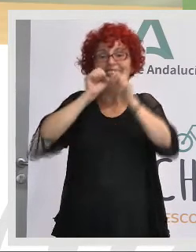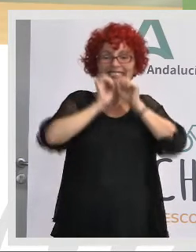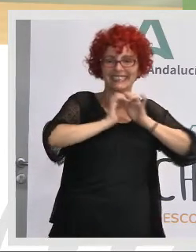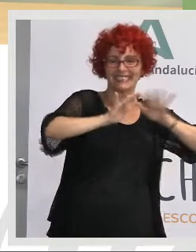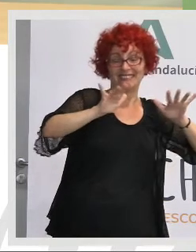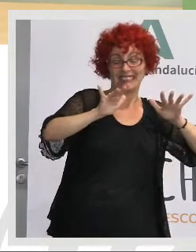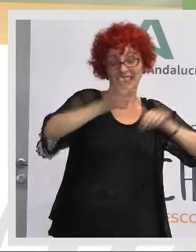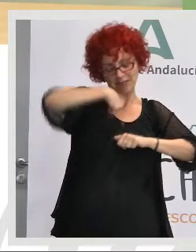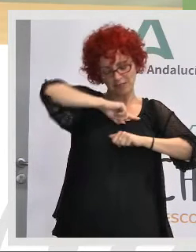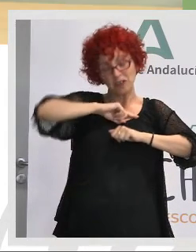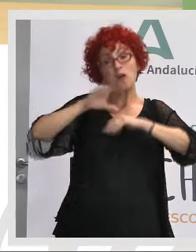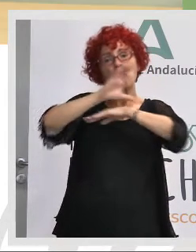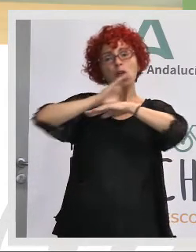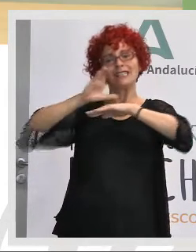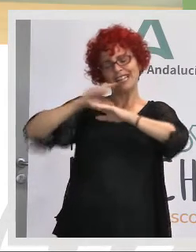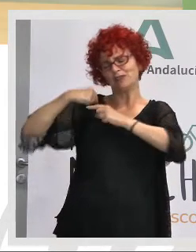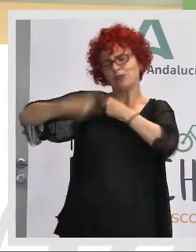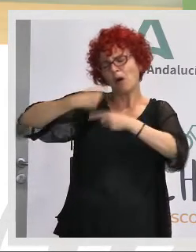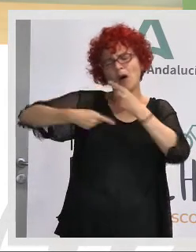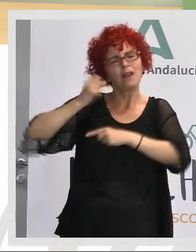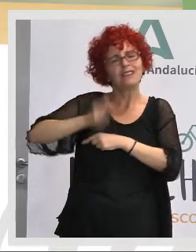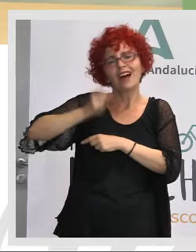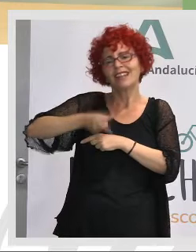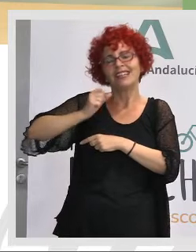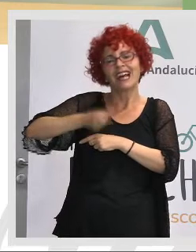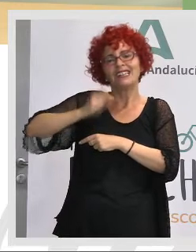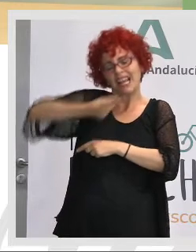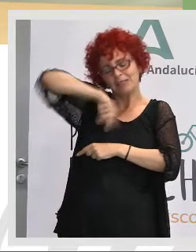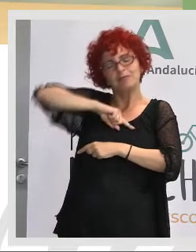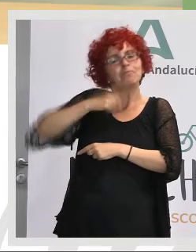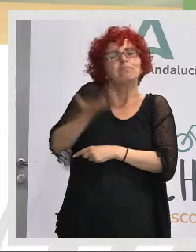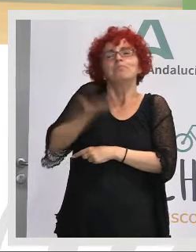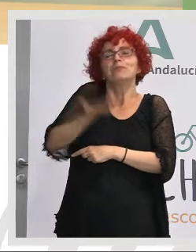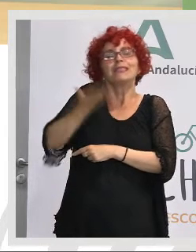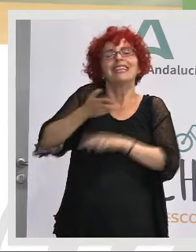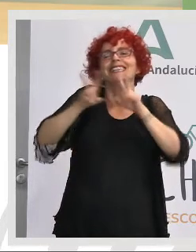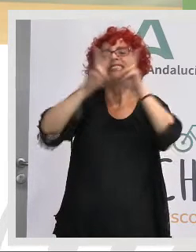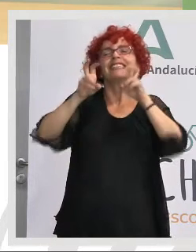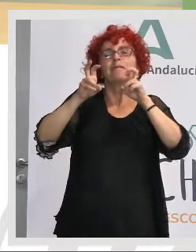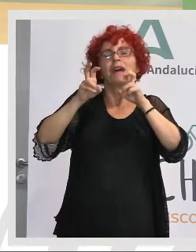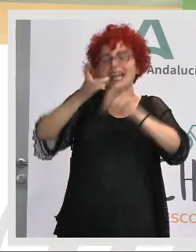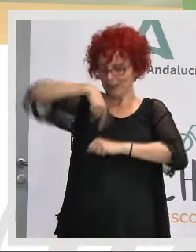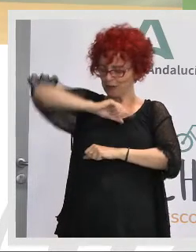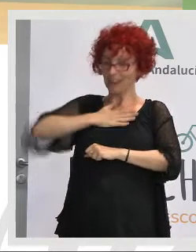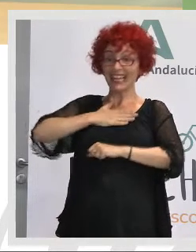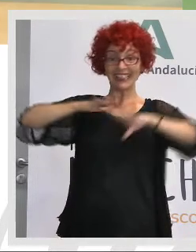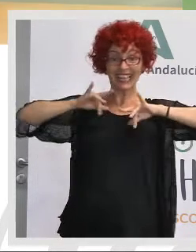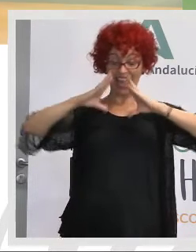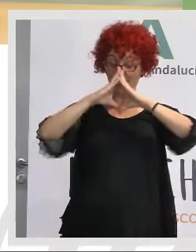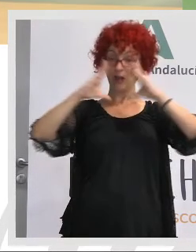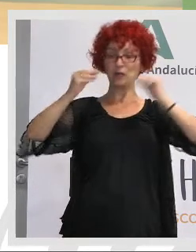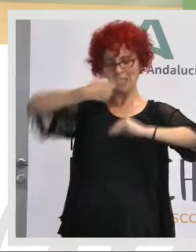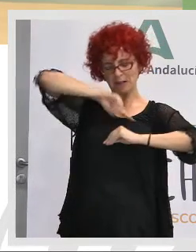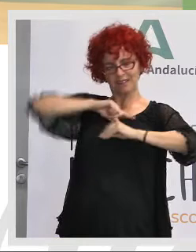consejería trabajamos todos los días, lo que nos parece que es esencial, ¿no?, para construir esa Andalucía mejor. Y desde